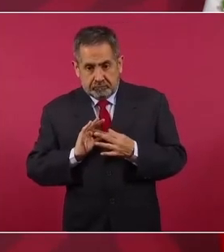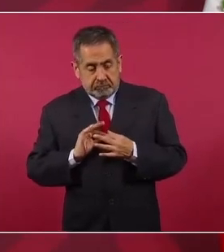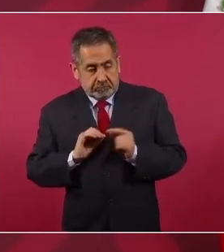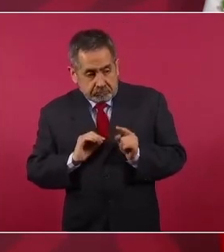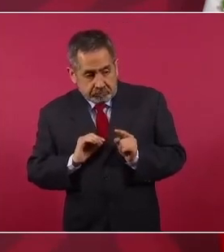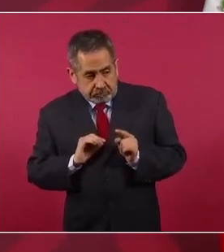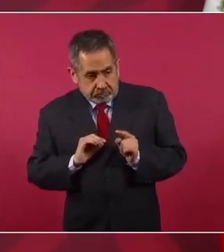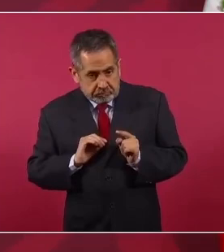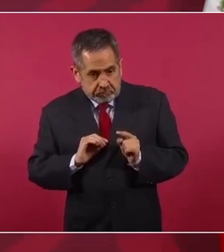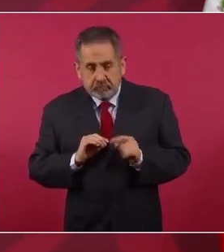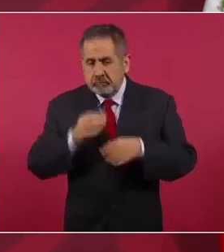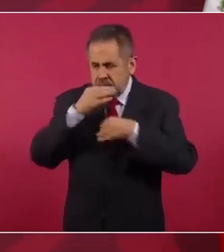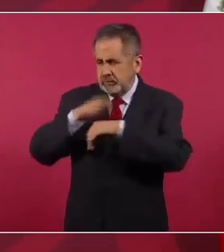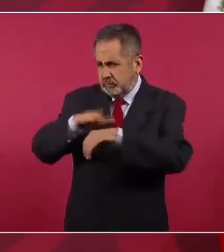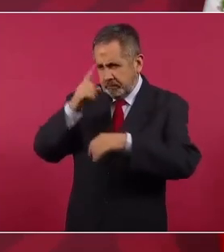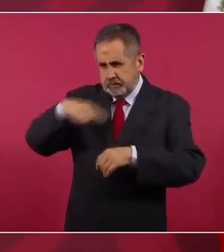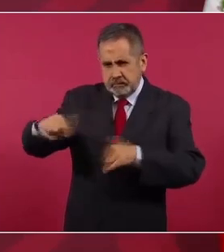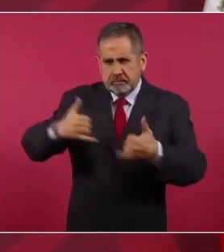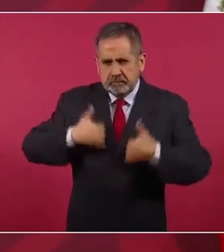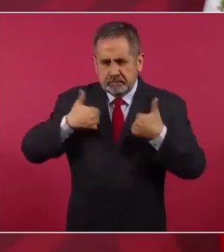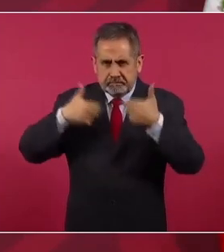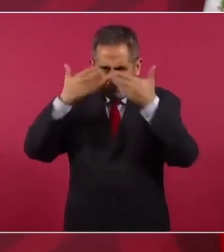todo esto para los jóvenes,